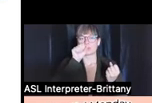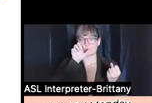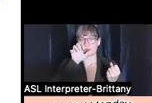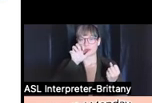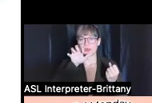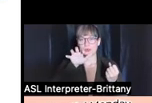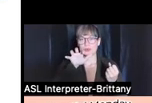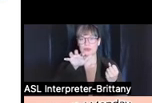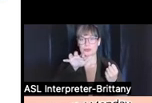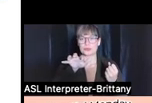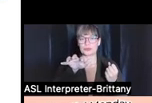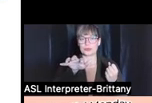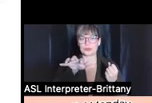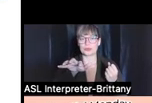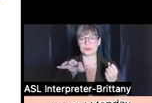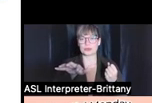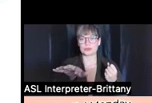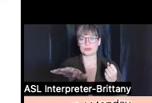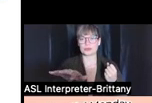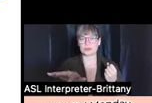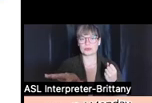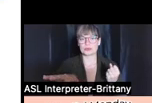detener y exhalar.